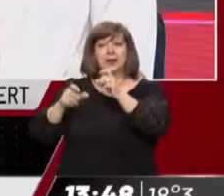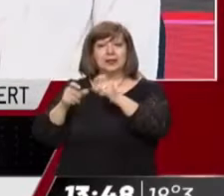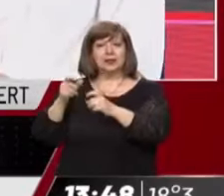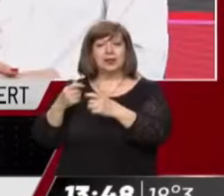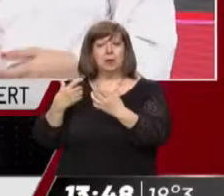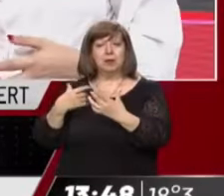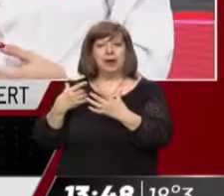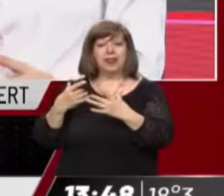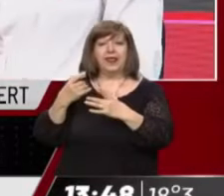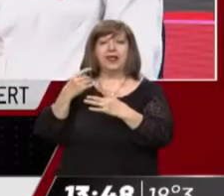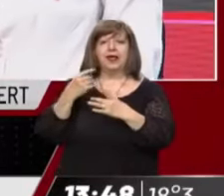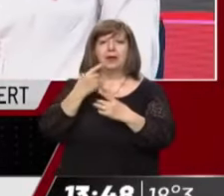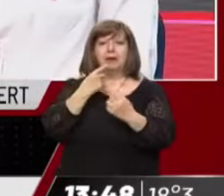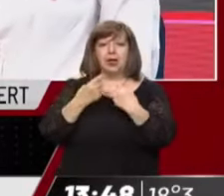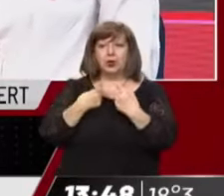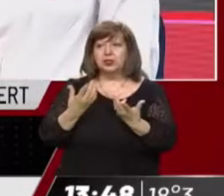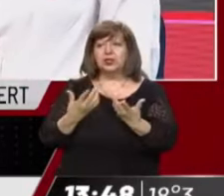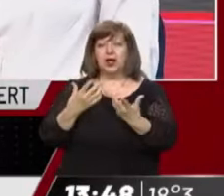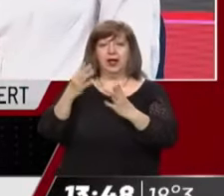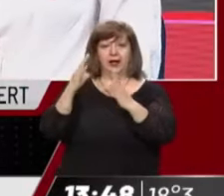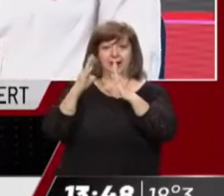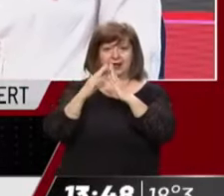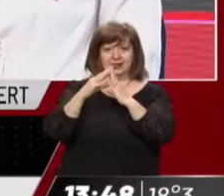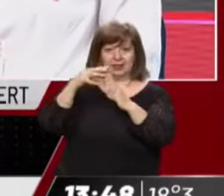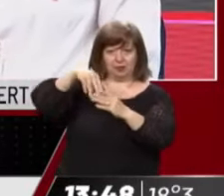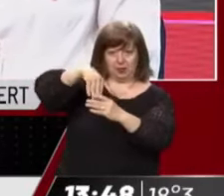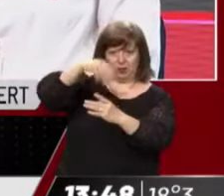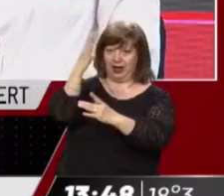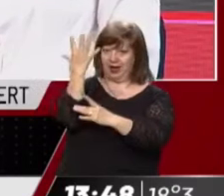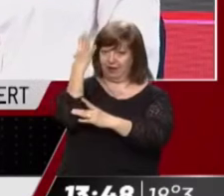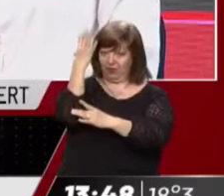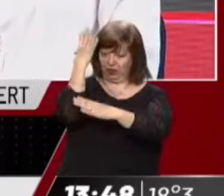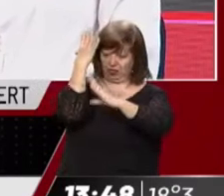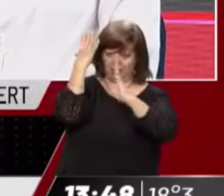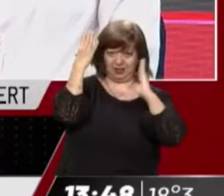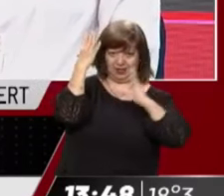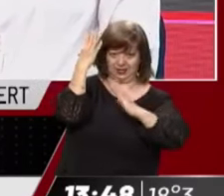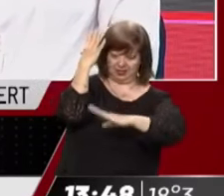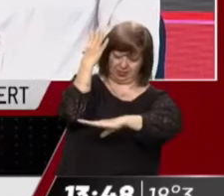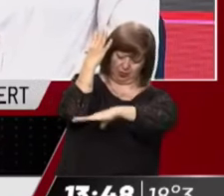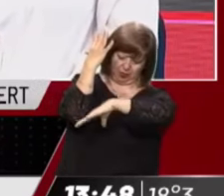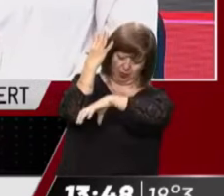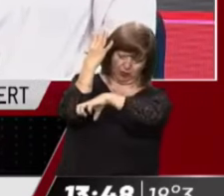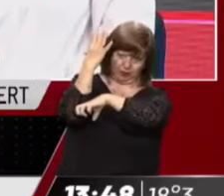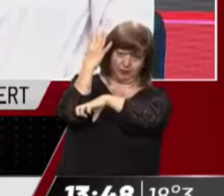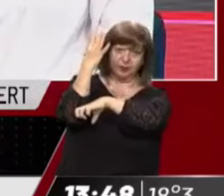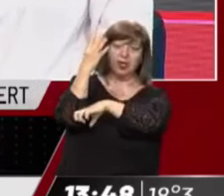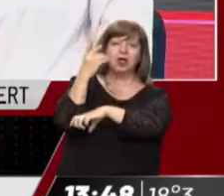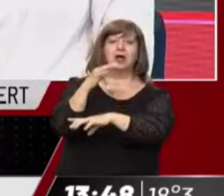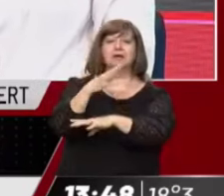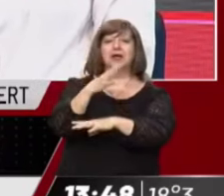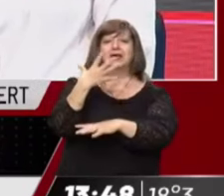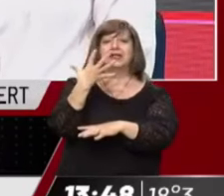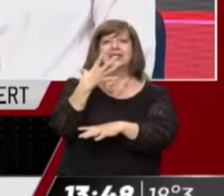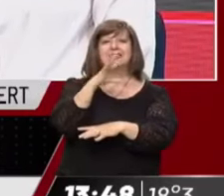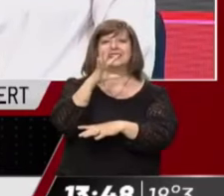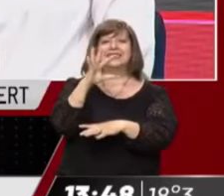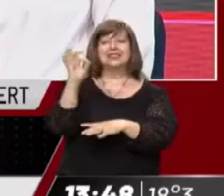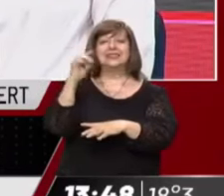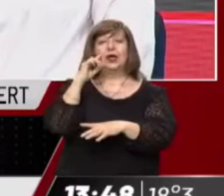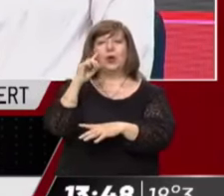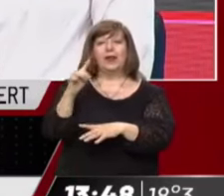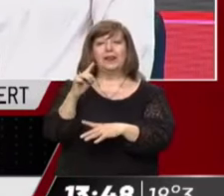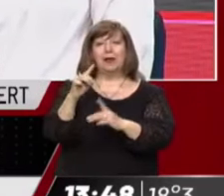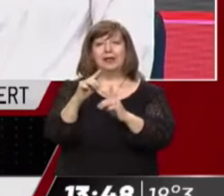erradicar un árbol caído de la puerta de la casa en en en un lugar determinado Los costos van desde los 50.000 hasta los